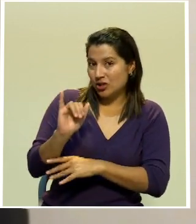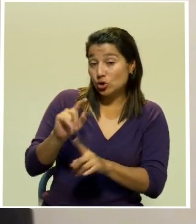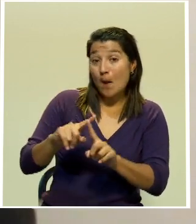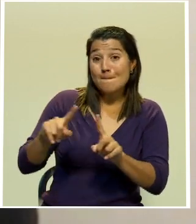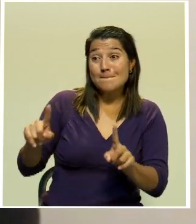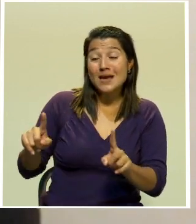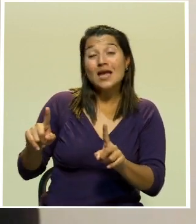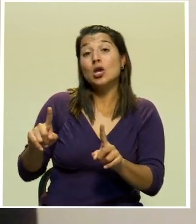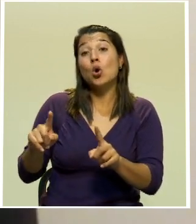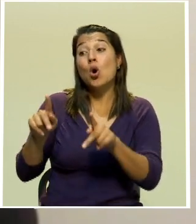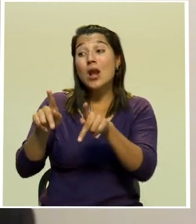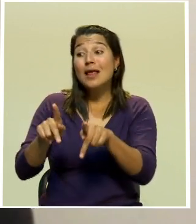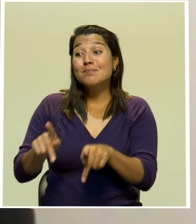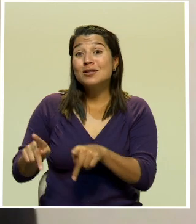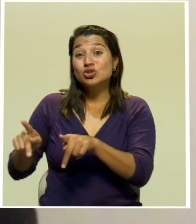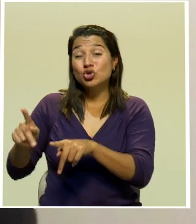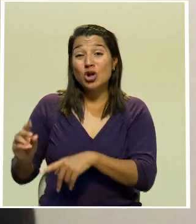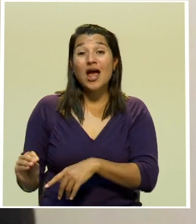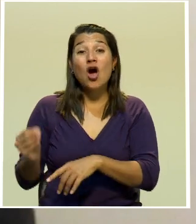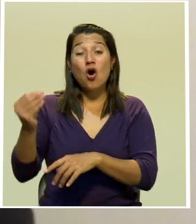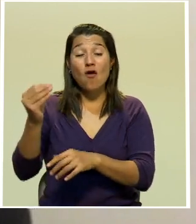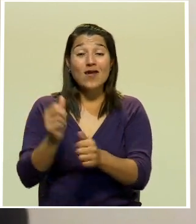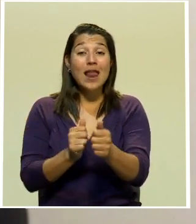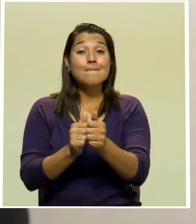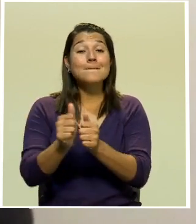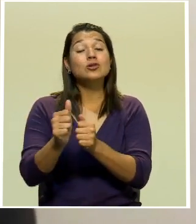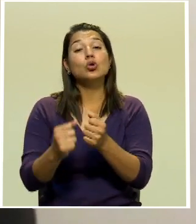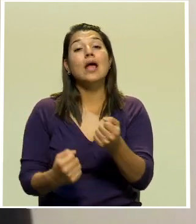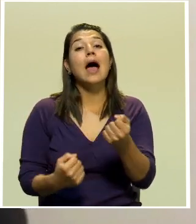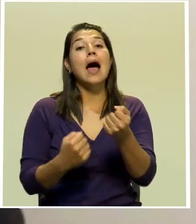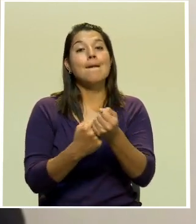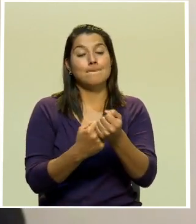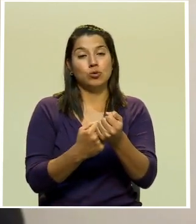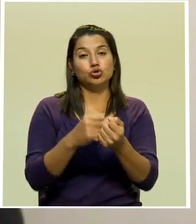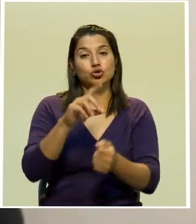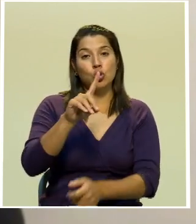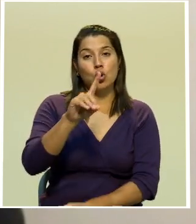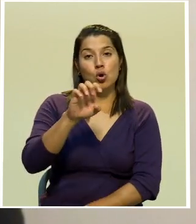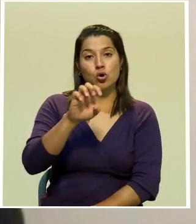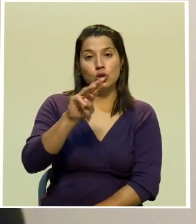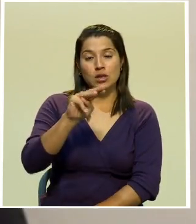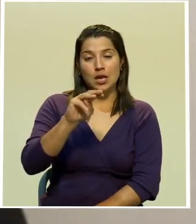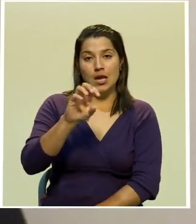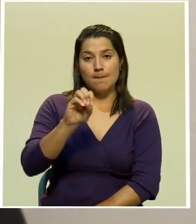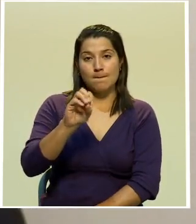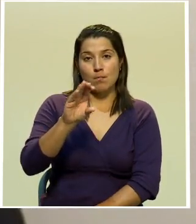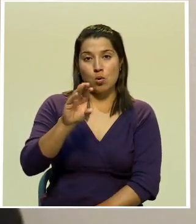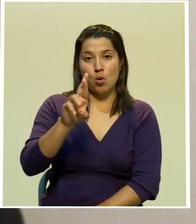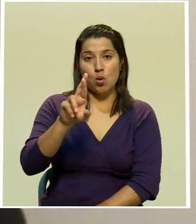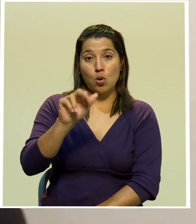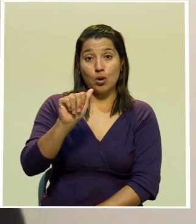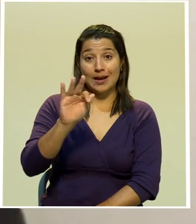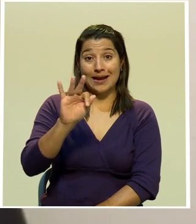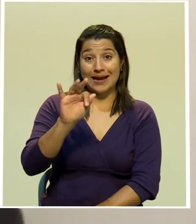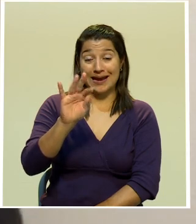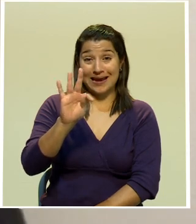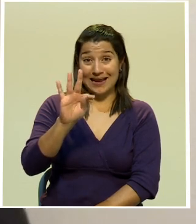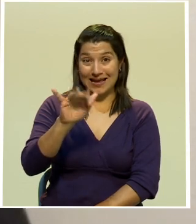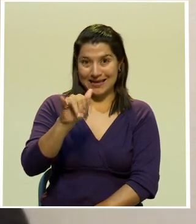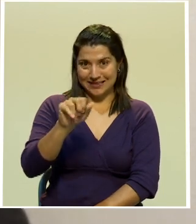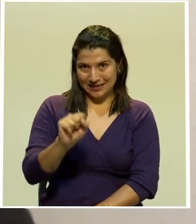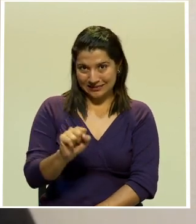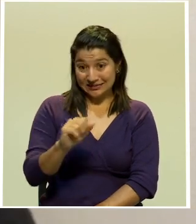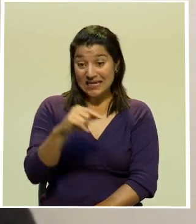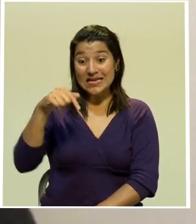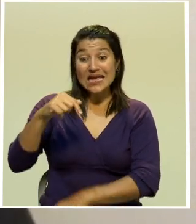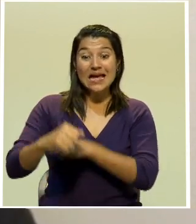joven abrumadoramente apoyó a los candidatos demócratas, aumentó la participación, que es un tema fundamental, porque fue una